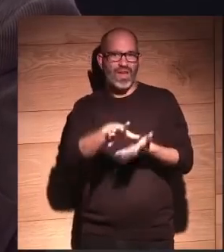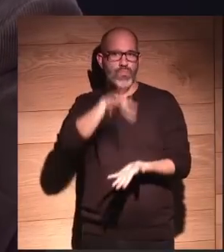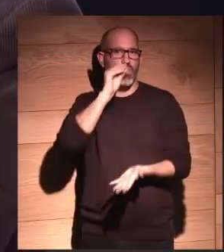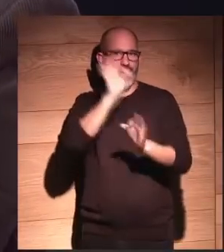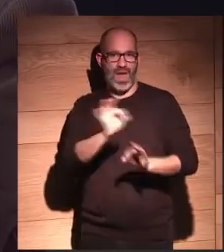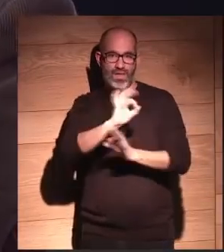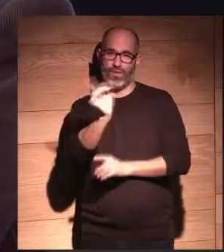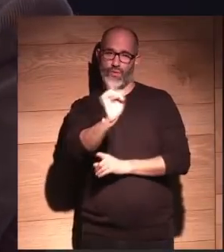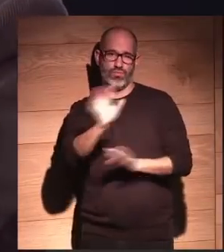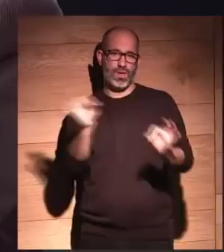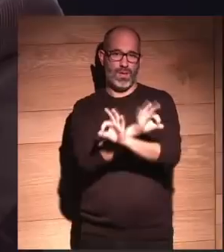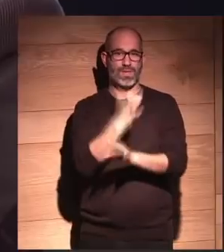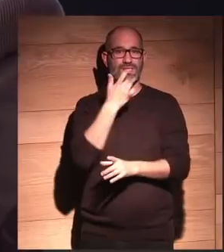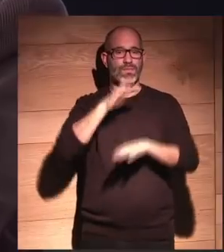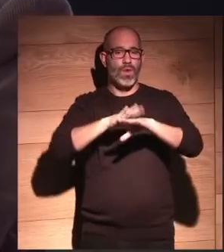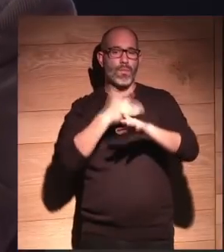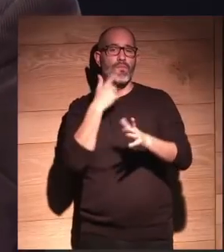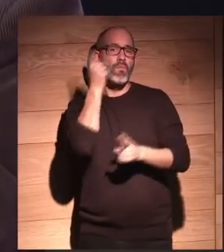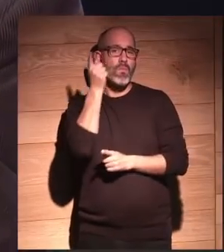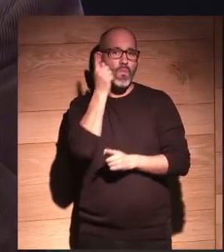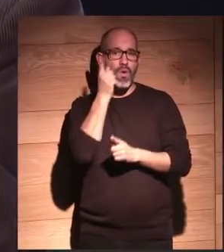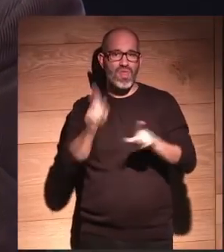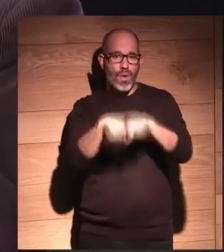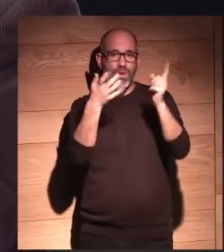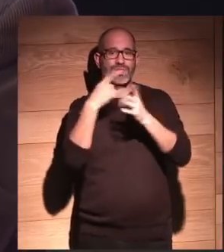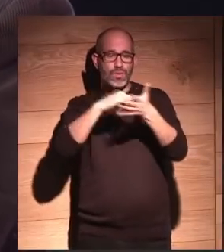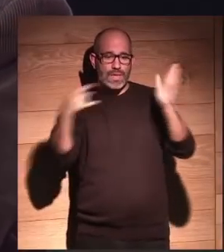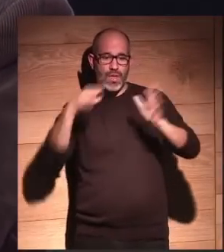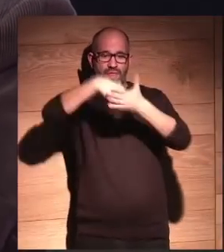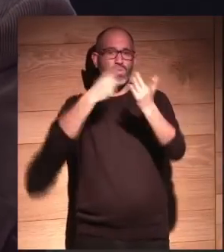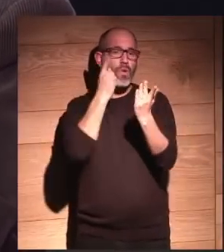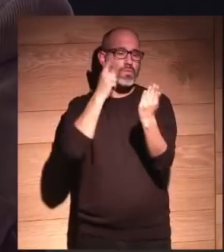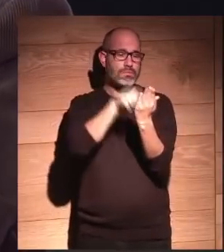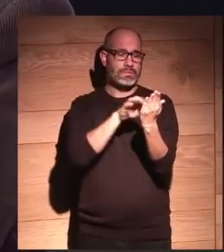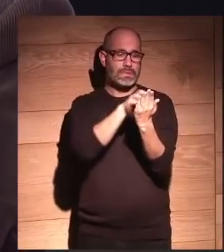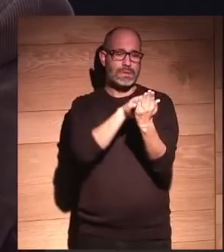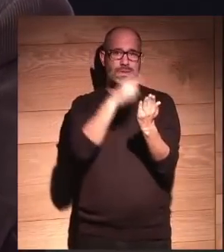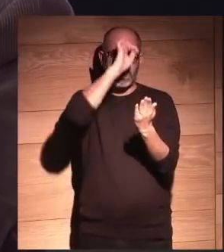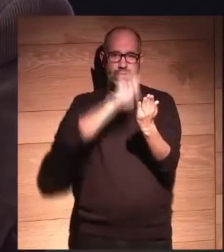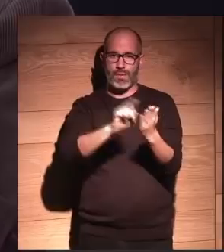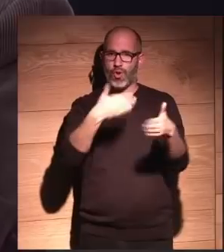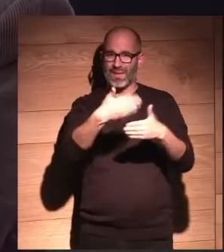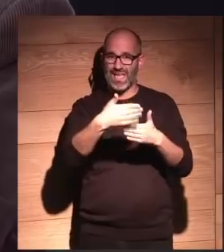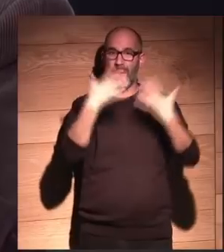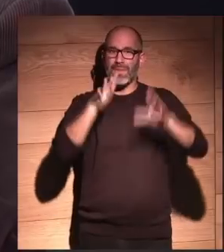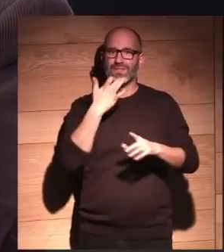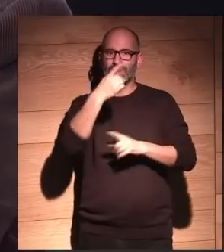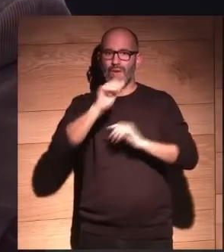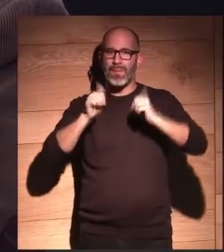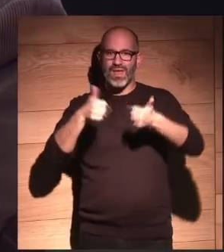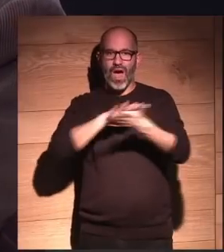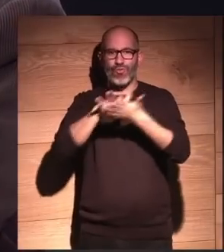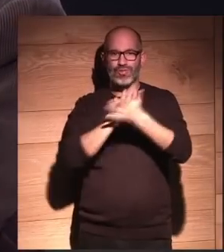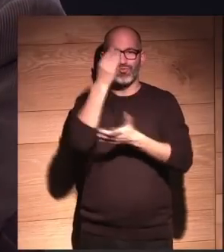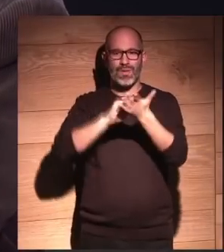ya está. Eso está bien con el móvil, no hace falta que sepas la tecnología y que hay dentro del móvil. Cuando empiezas a usar las instituciones